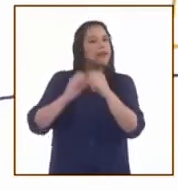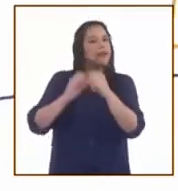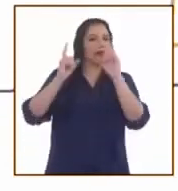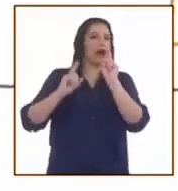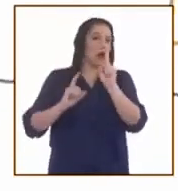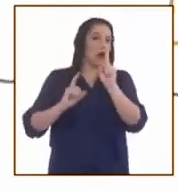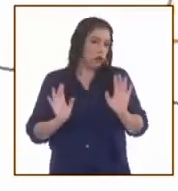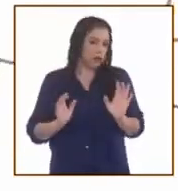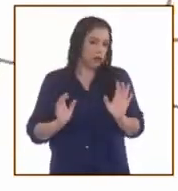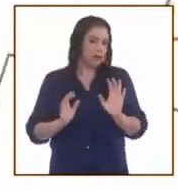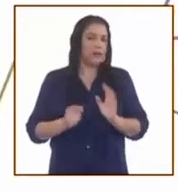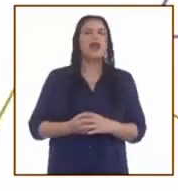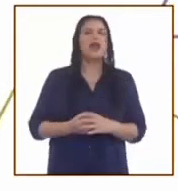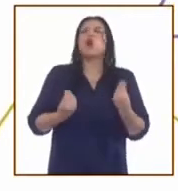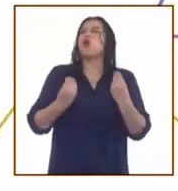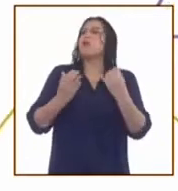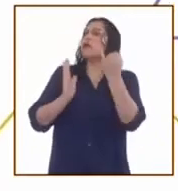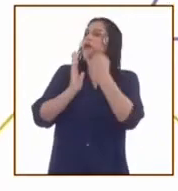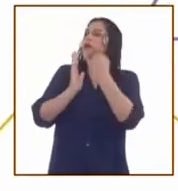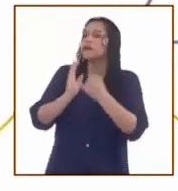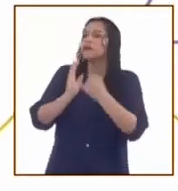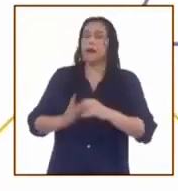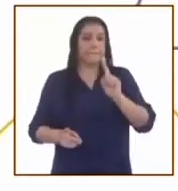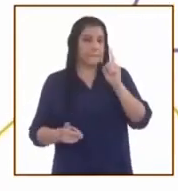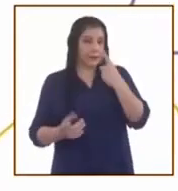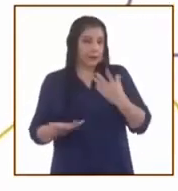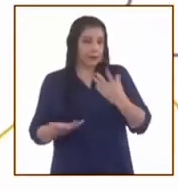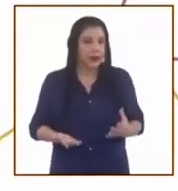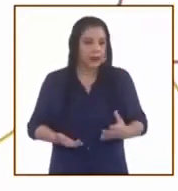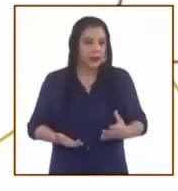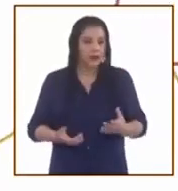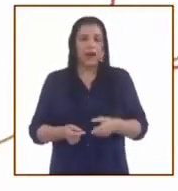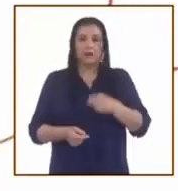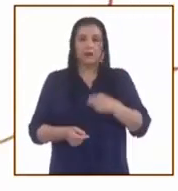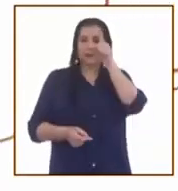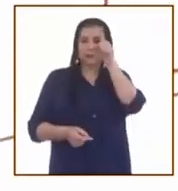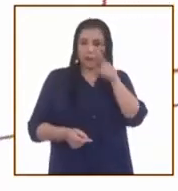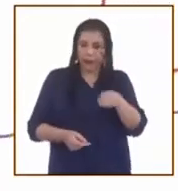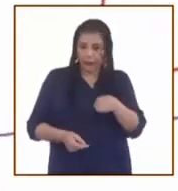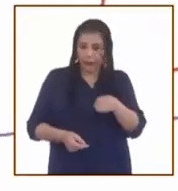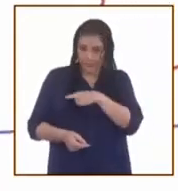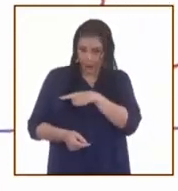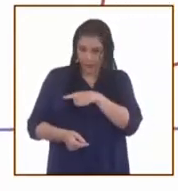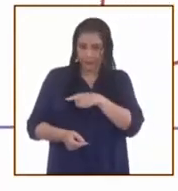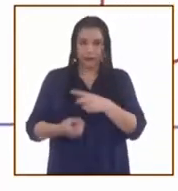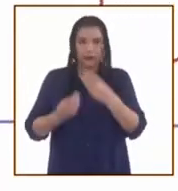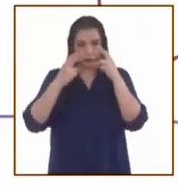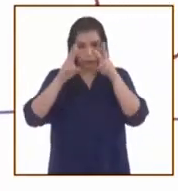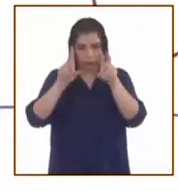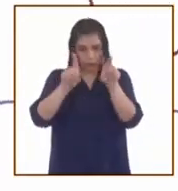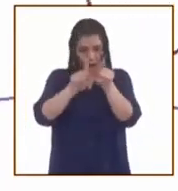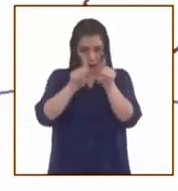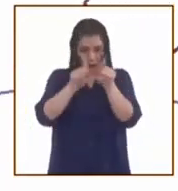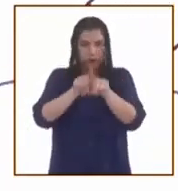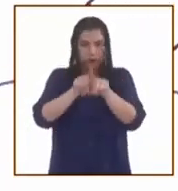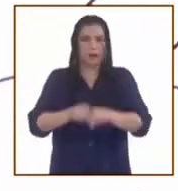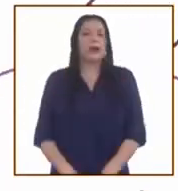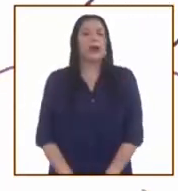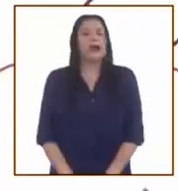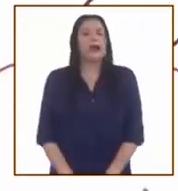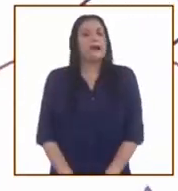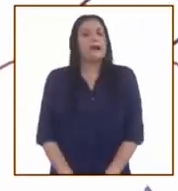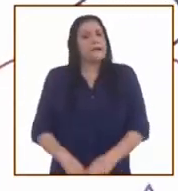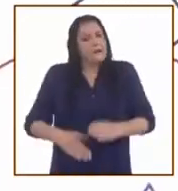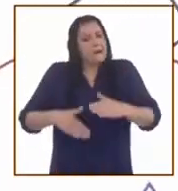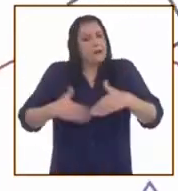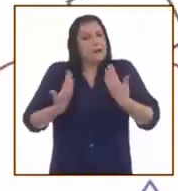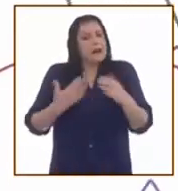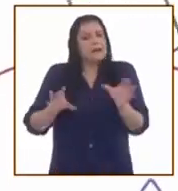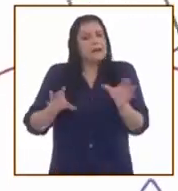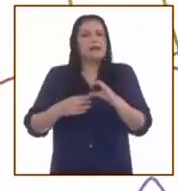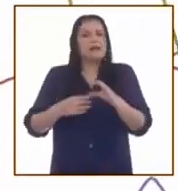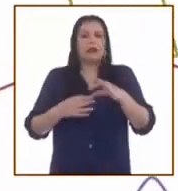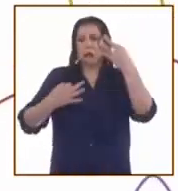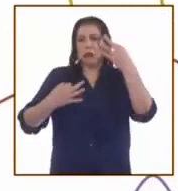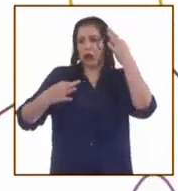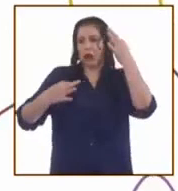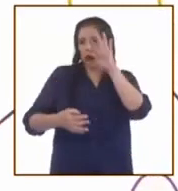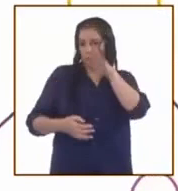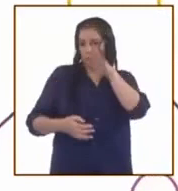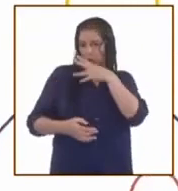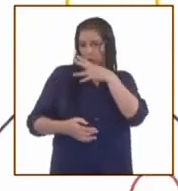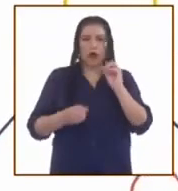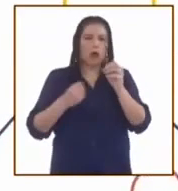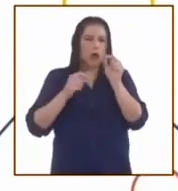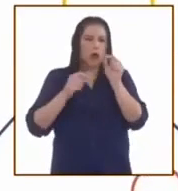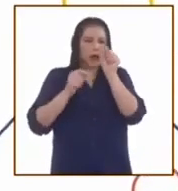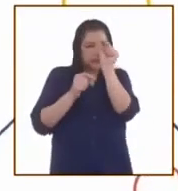¿Cómo lo vamos a graficar? Primero, trazamos 2 ejes, como vemos en la figura. Lo puedes hacer en una hoja cuadriculada